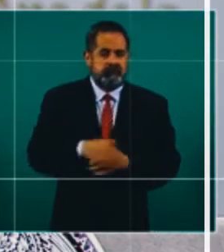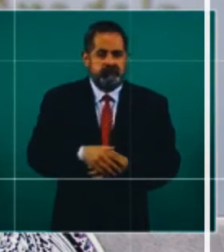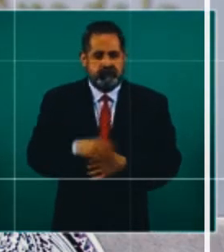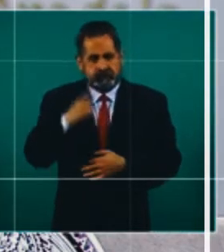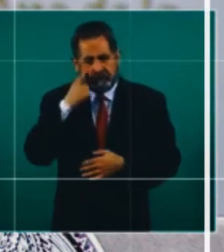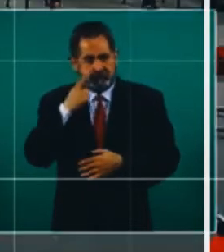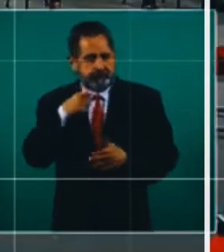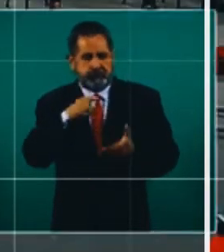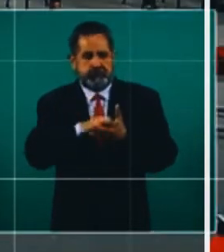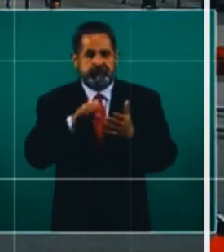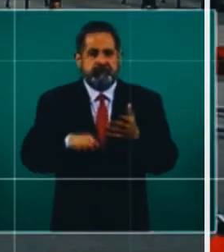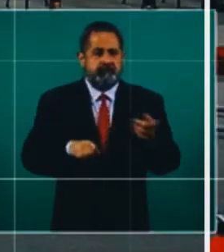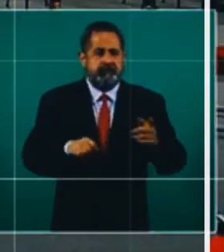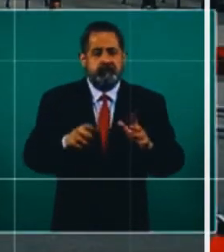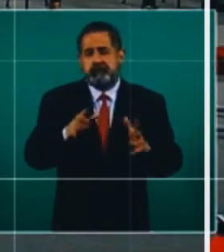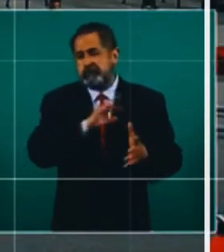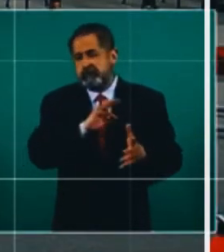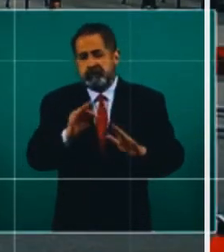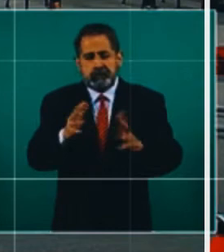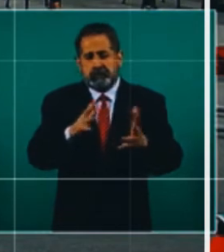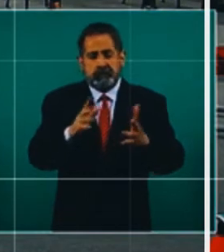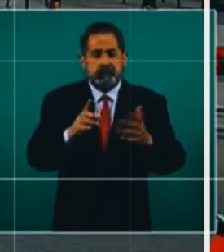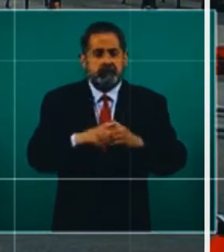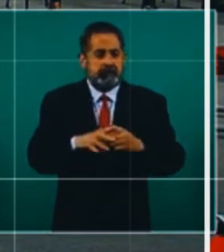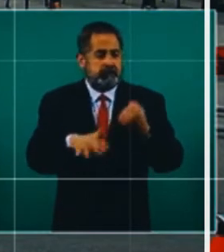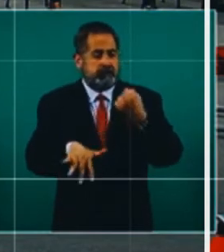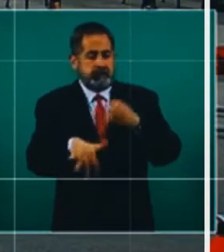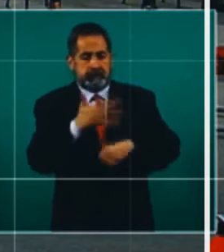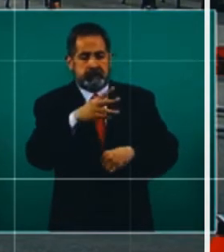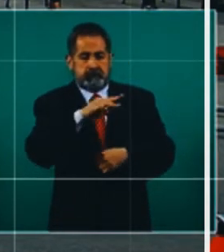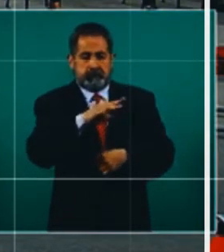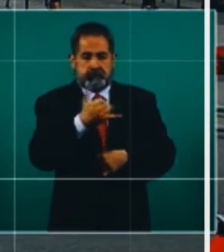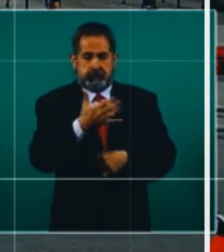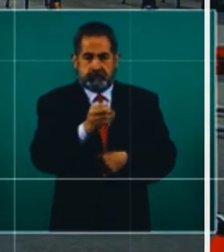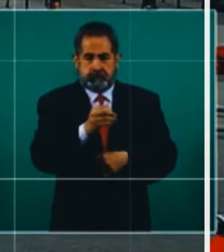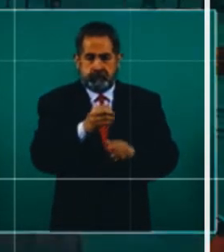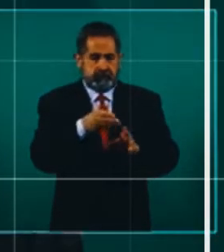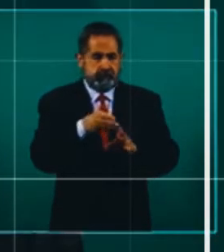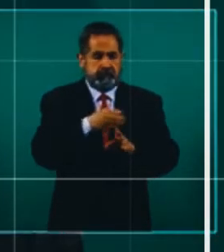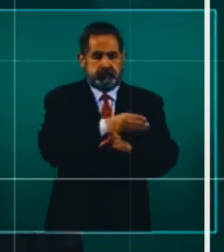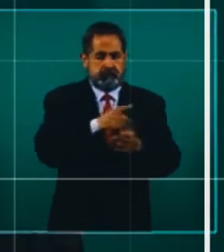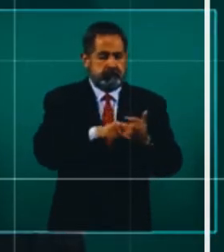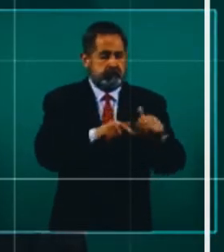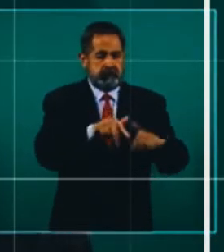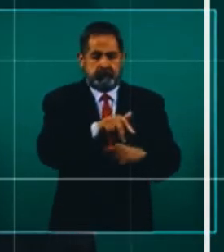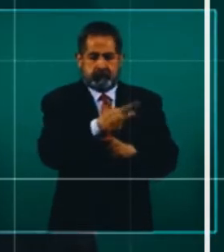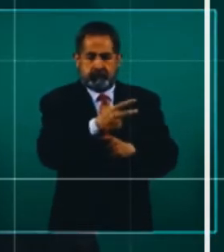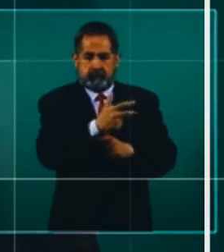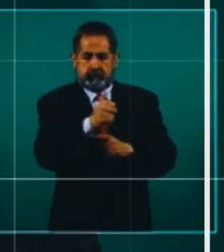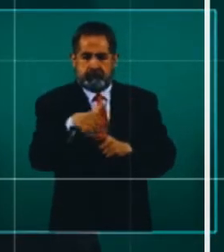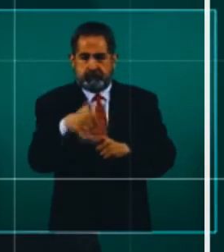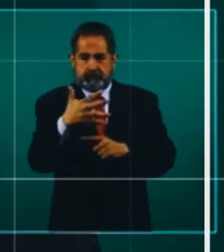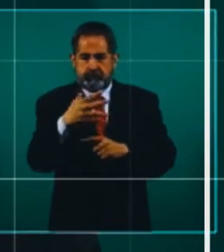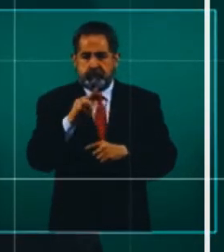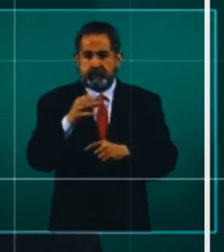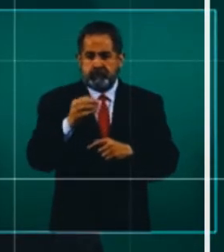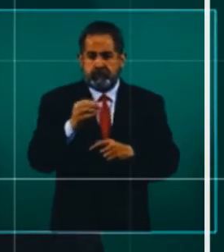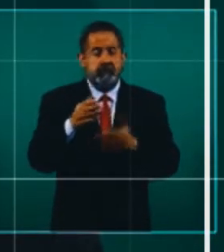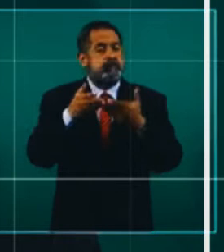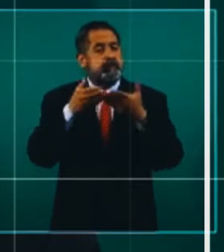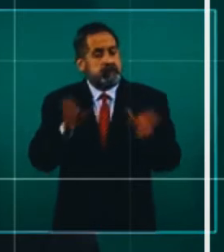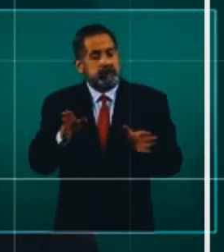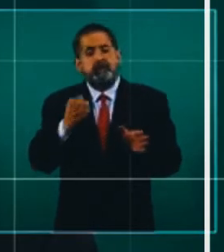bloque, más o menos el 15 de mayo, incluso unos días antes, del 13 al 15 de mayo, podrán abrir